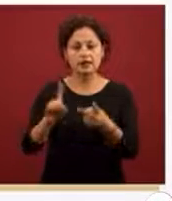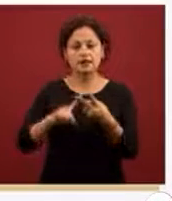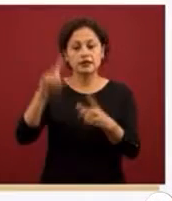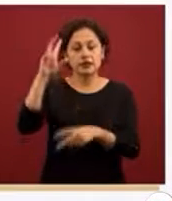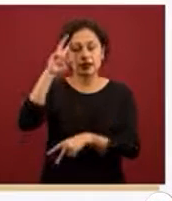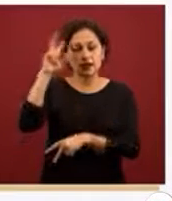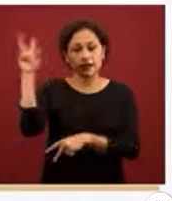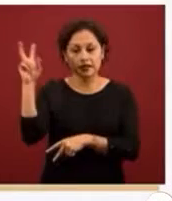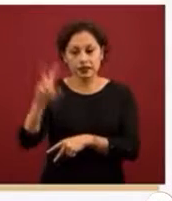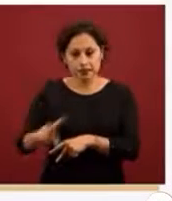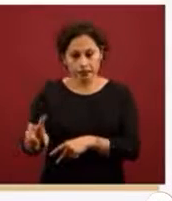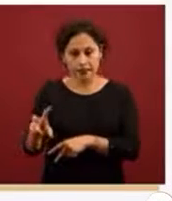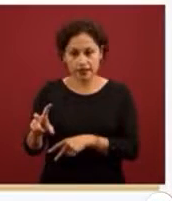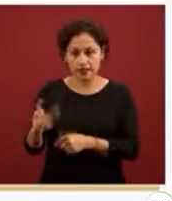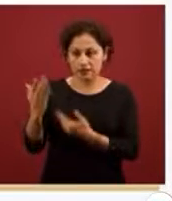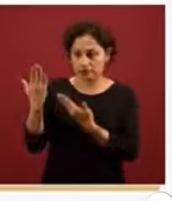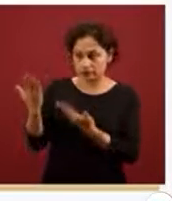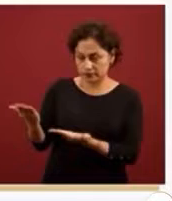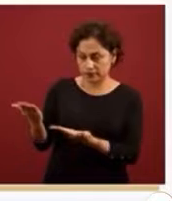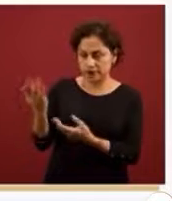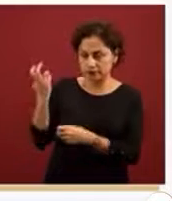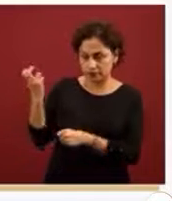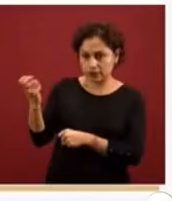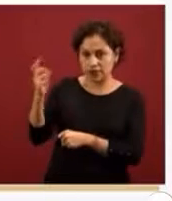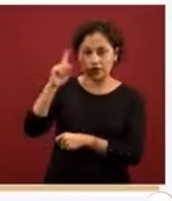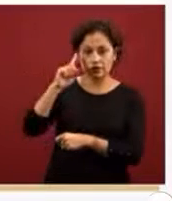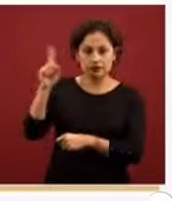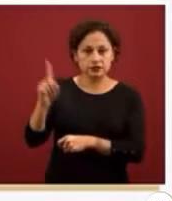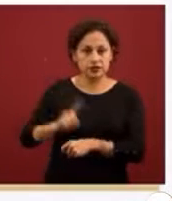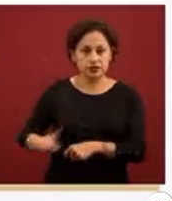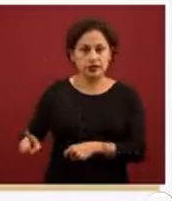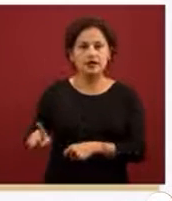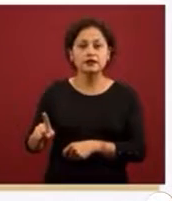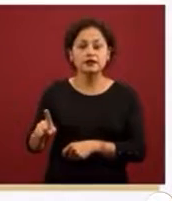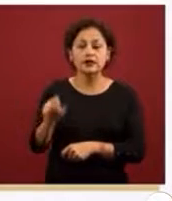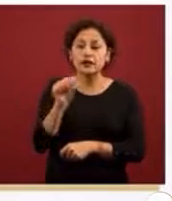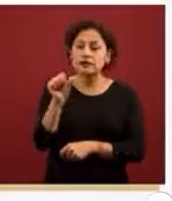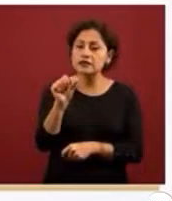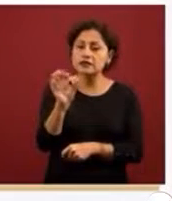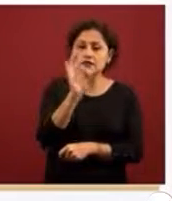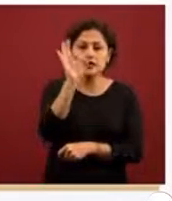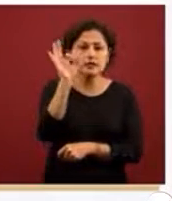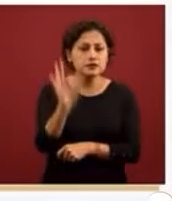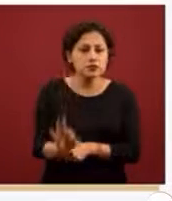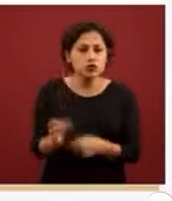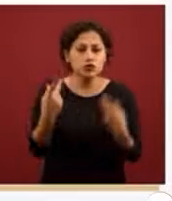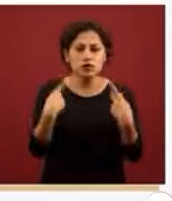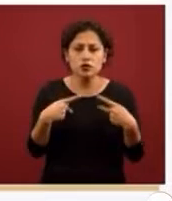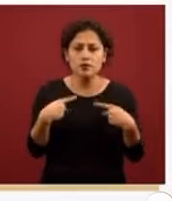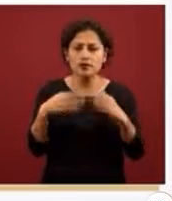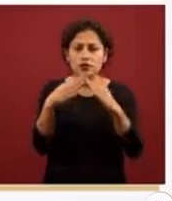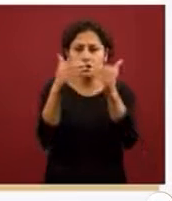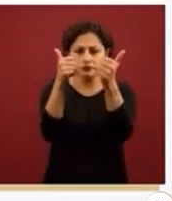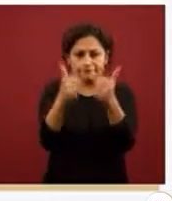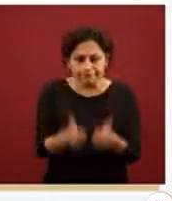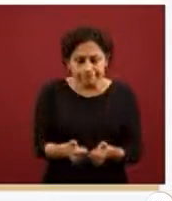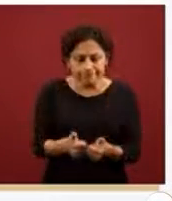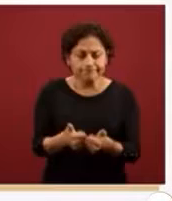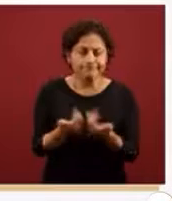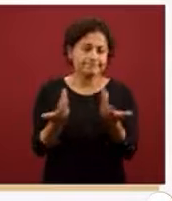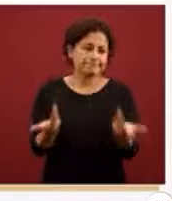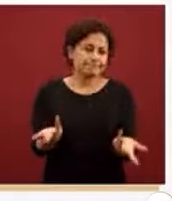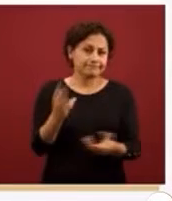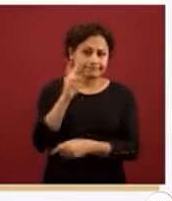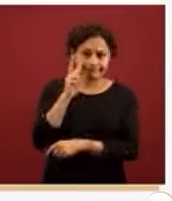hidalgo que de acuerdo a estos números en zacatecas apenas se ha disminuido el 16% la movilidad de acuerdo a estos a estos